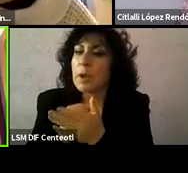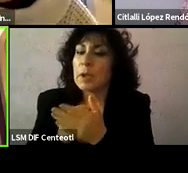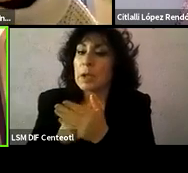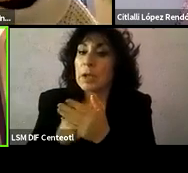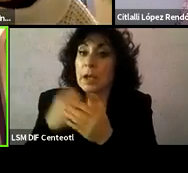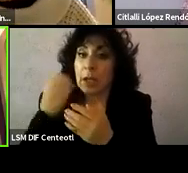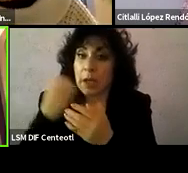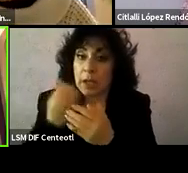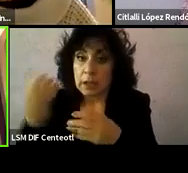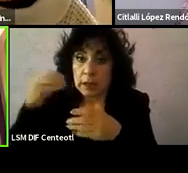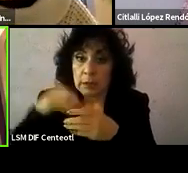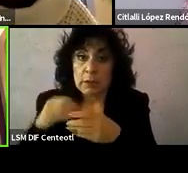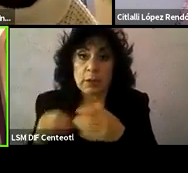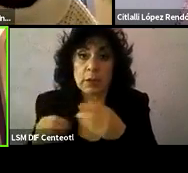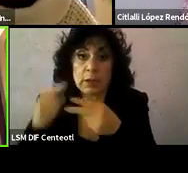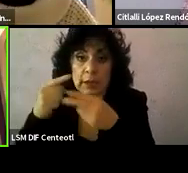3